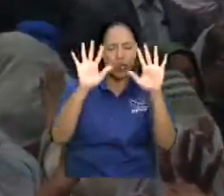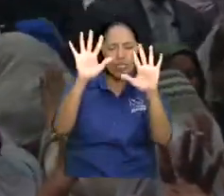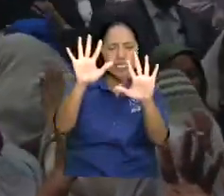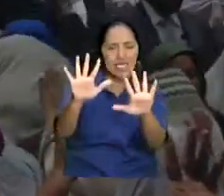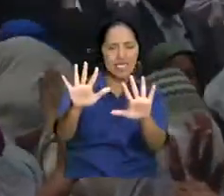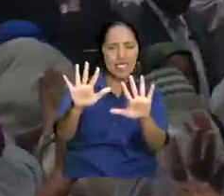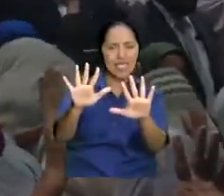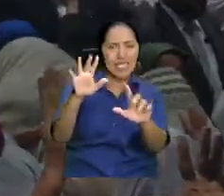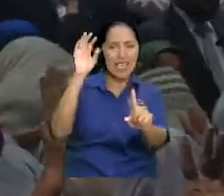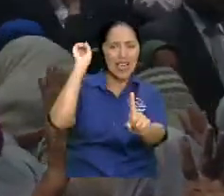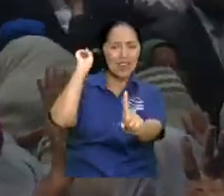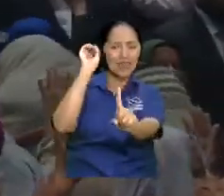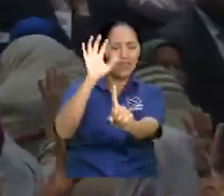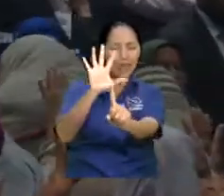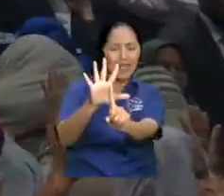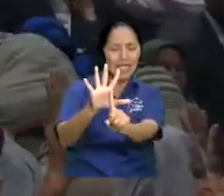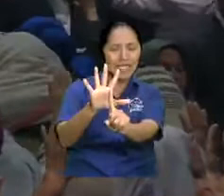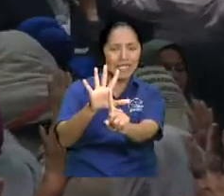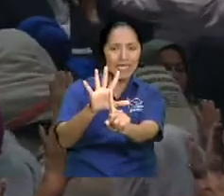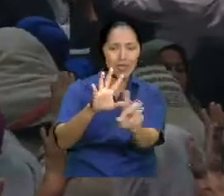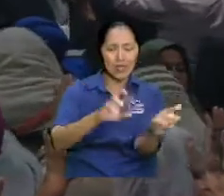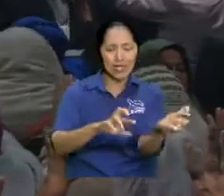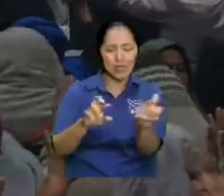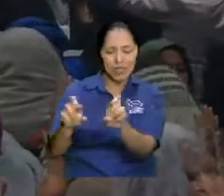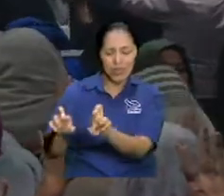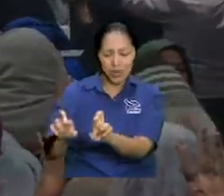este pueblo que hoy ha tomado esta decisión.